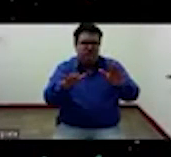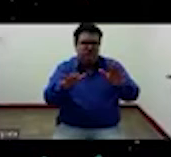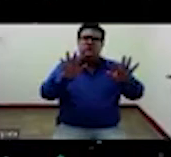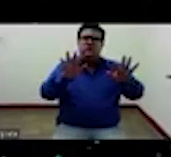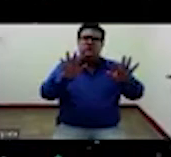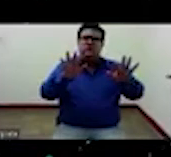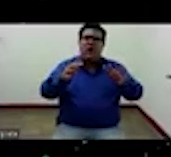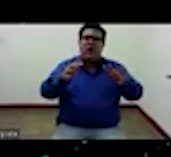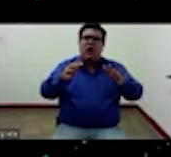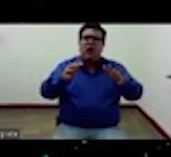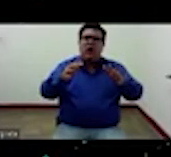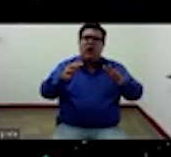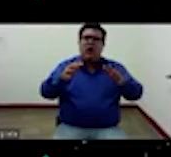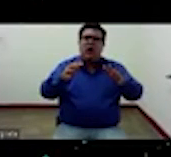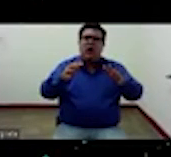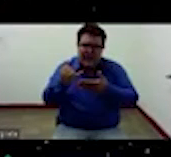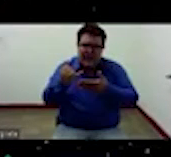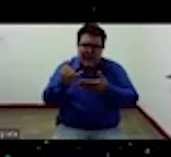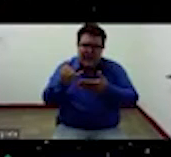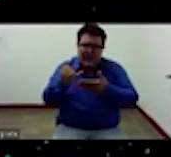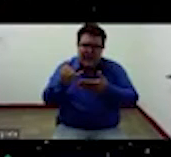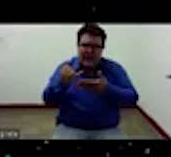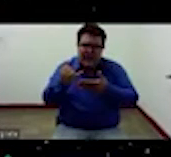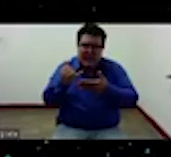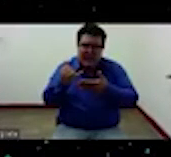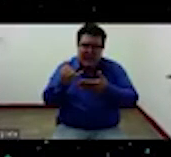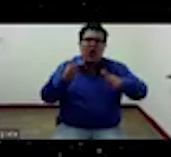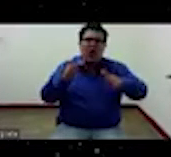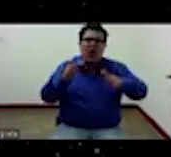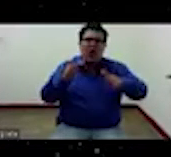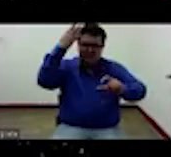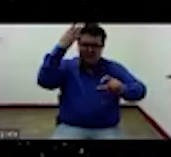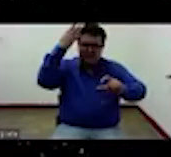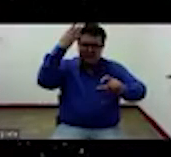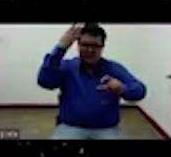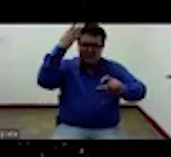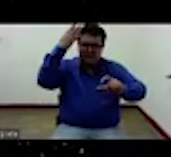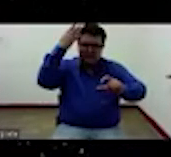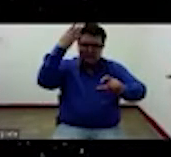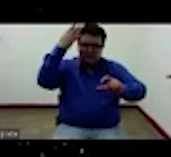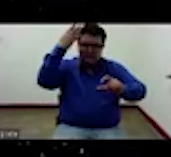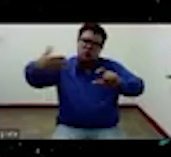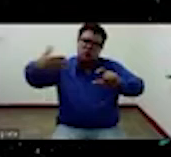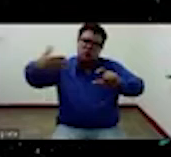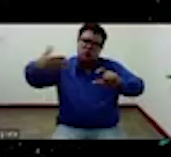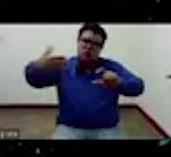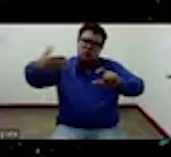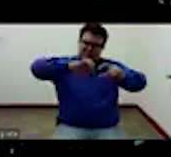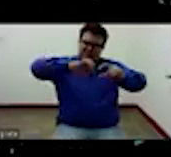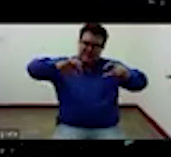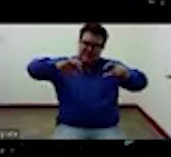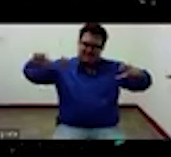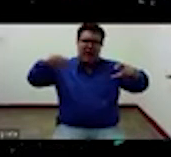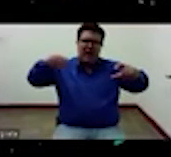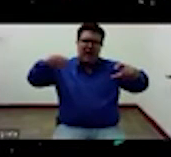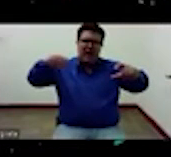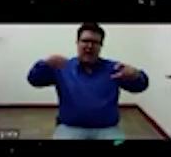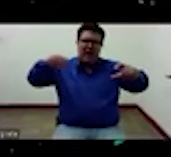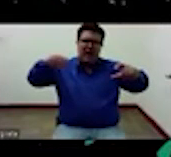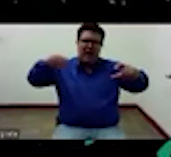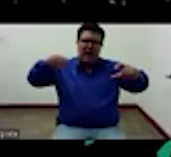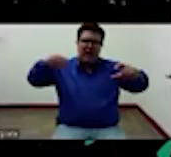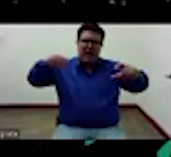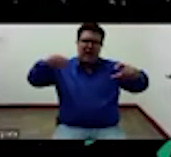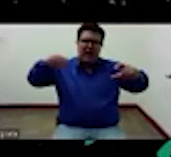sobre estas tablas de brea, dejo una huella trazada que evoca también una partitura, una escritura